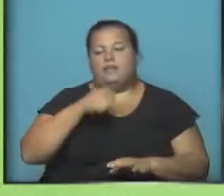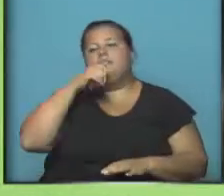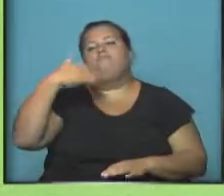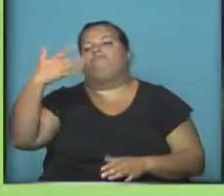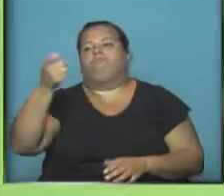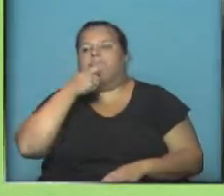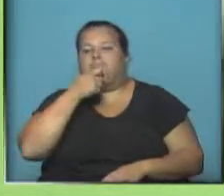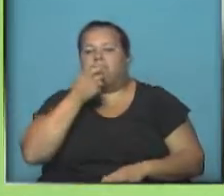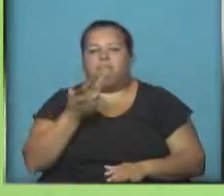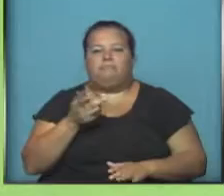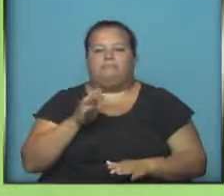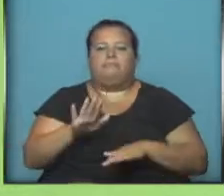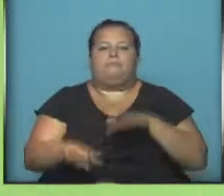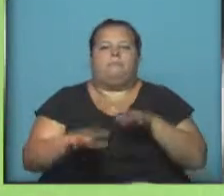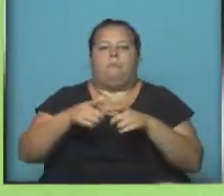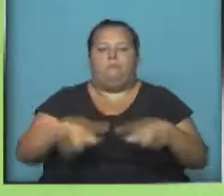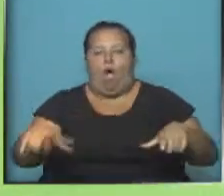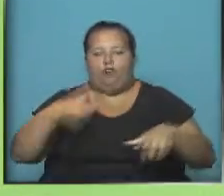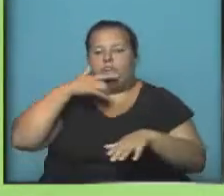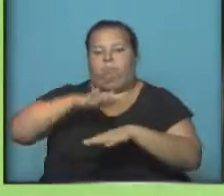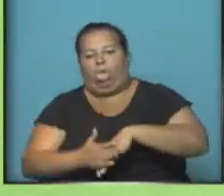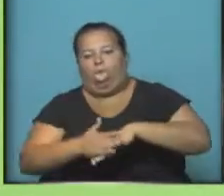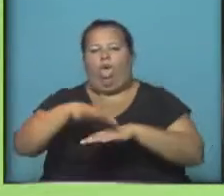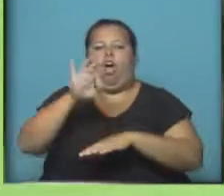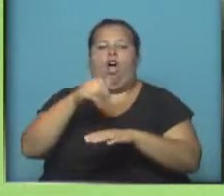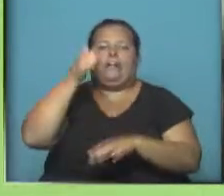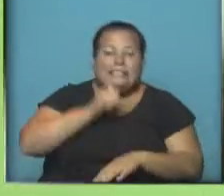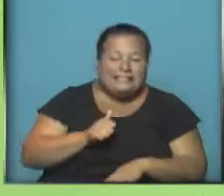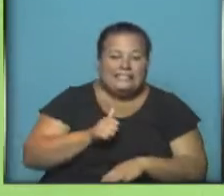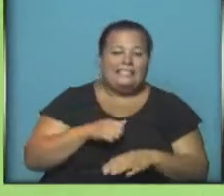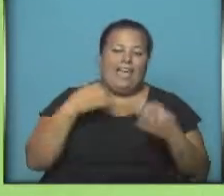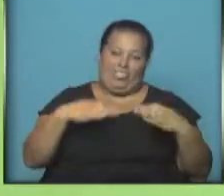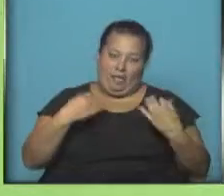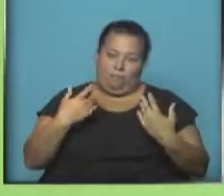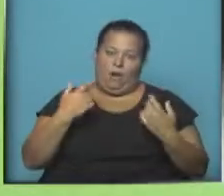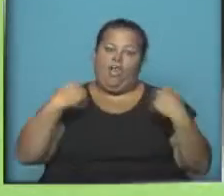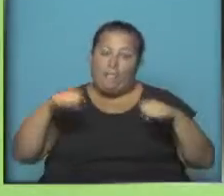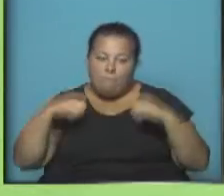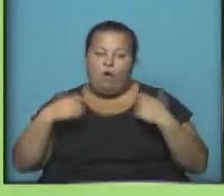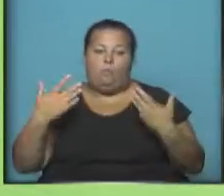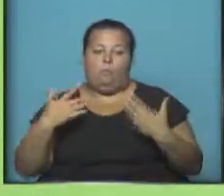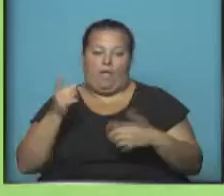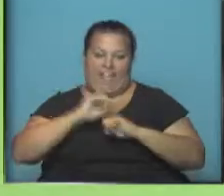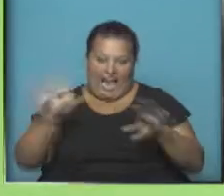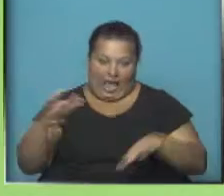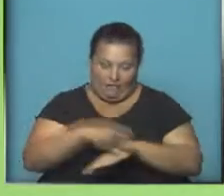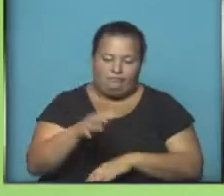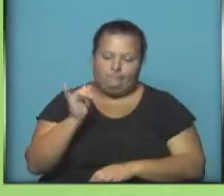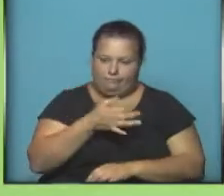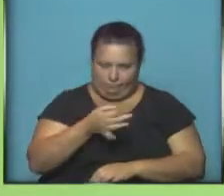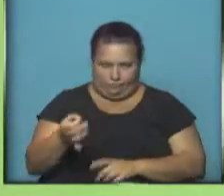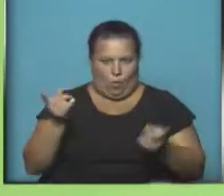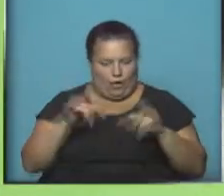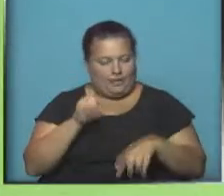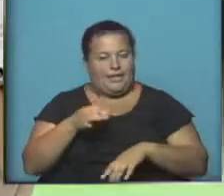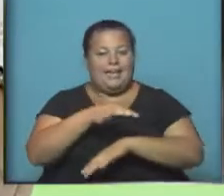eventual pozo que agarremos, por ejemplo, o lesión que podamos tener haciendo algún deporte, esto puede agravarse, o volver a aparecer.